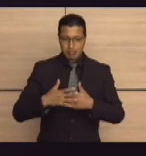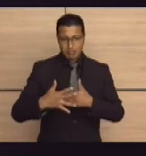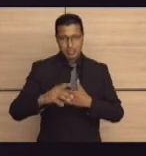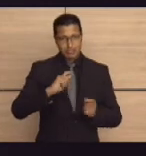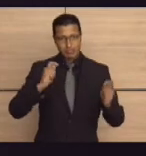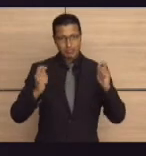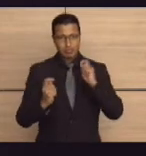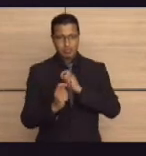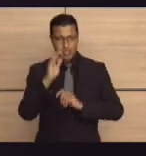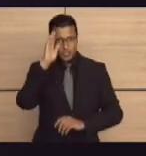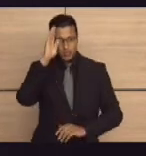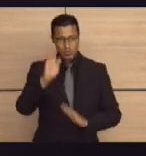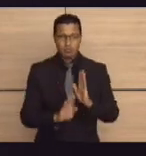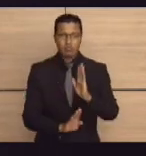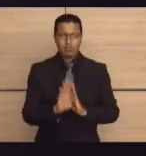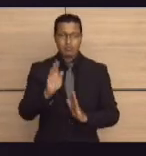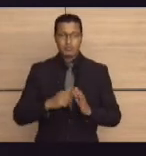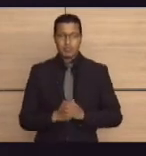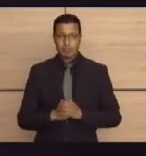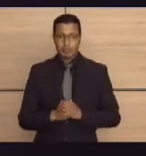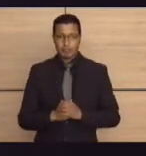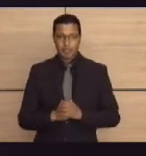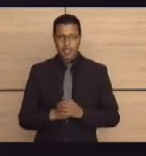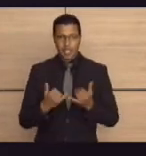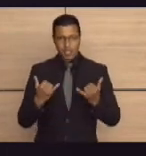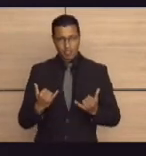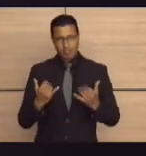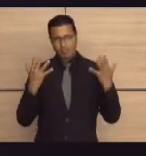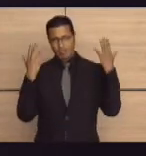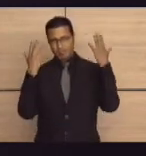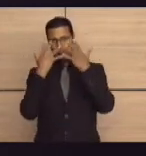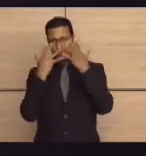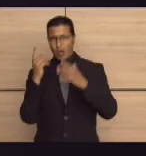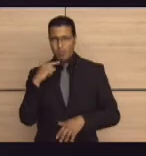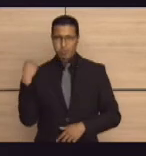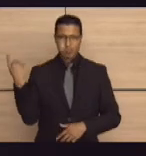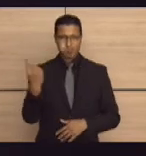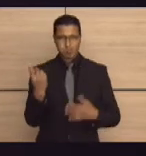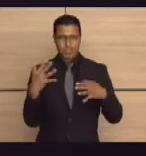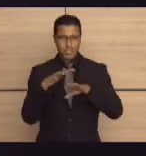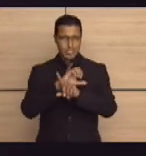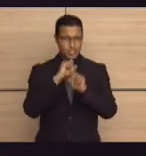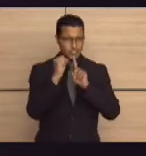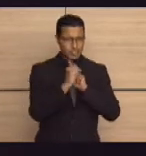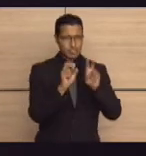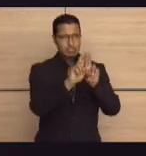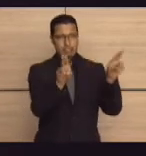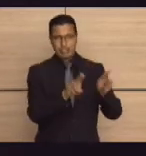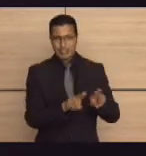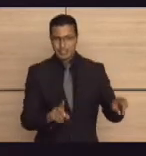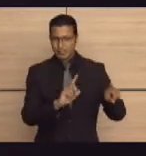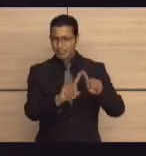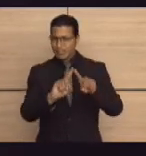el tricentenario. Vivimos en una era de confusión. Las redes sociales, el internet, y demás